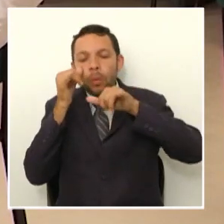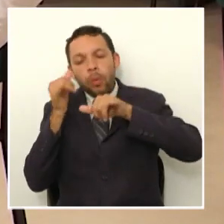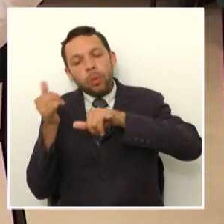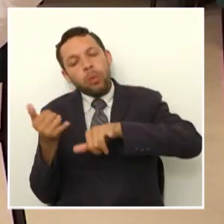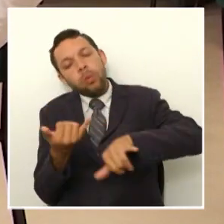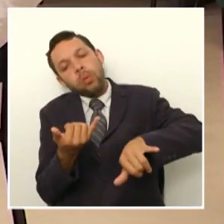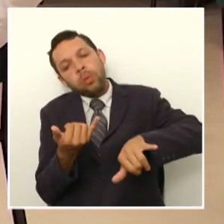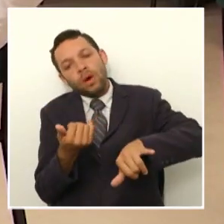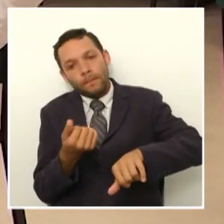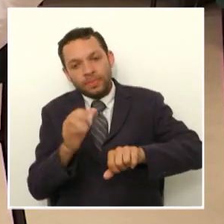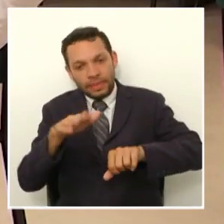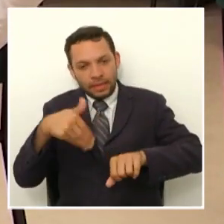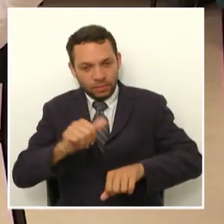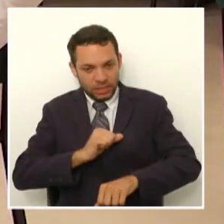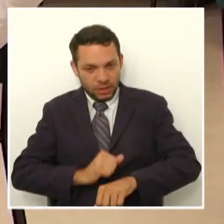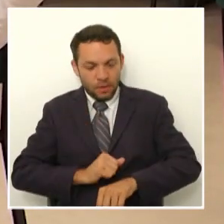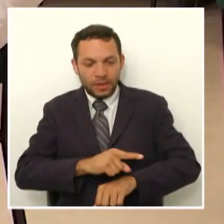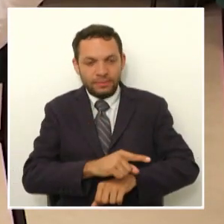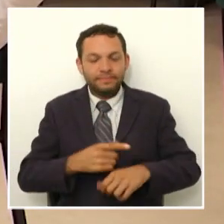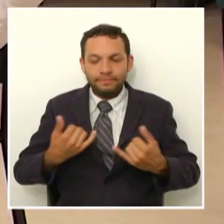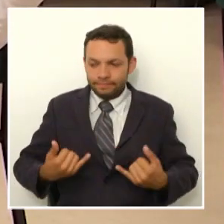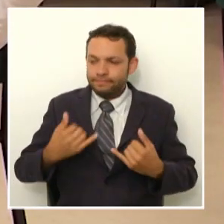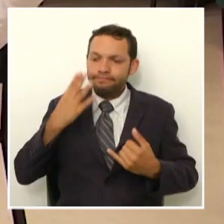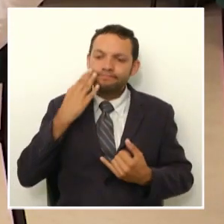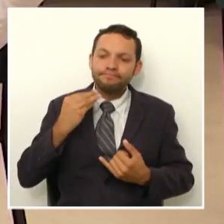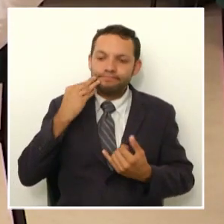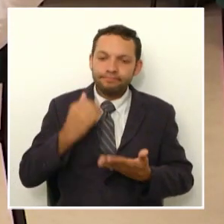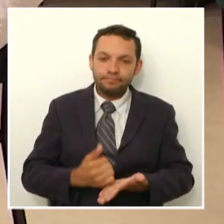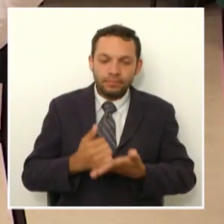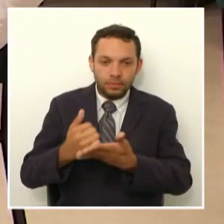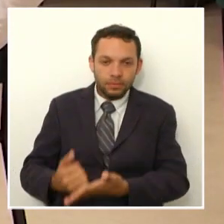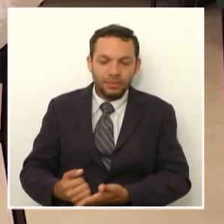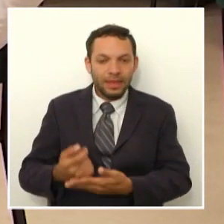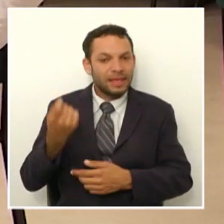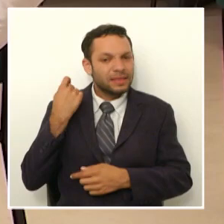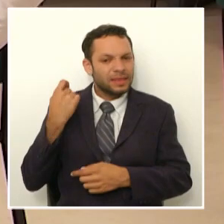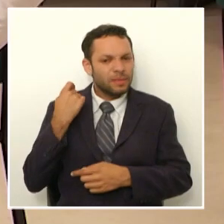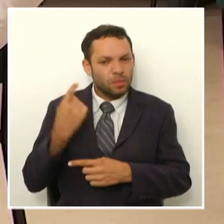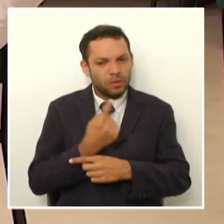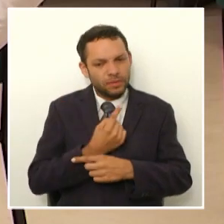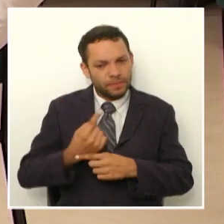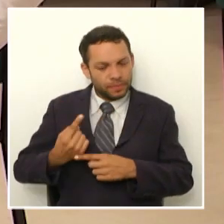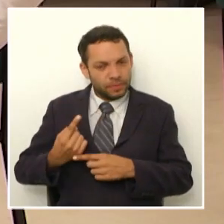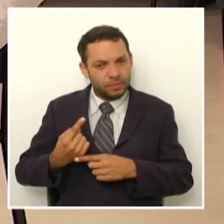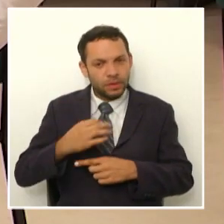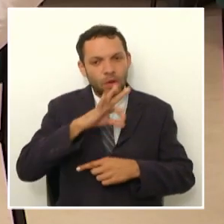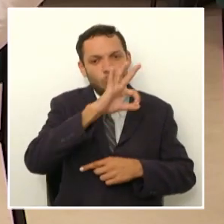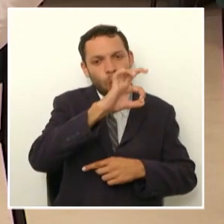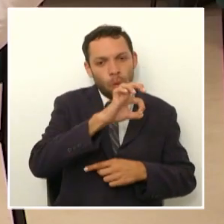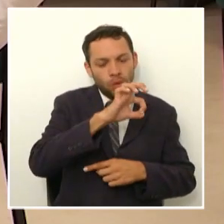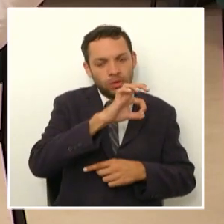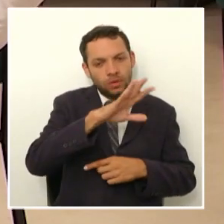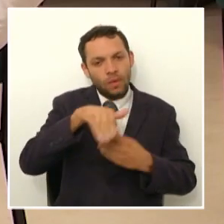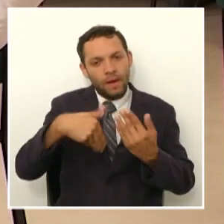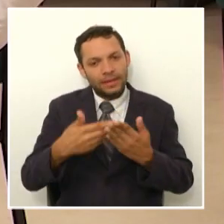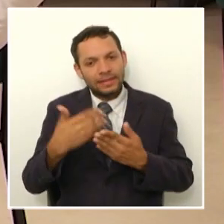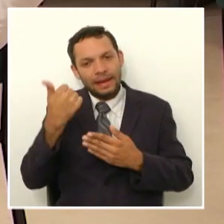del paciente. Nada más esta semana pasada tuvimos de 8 a 10 de la noche durante 4